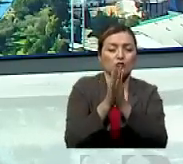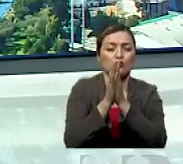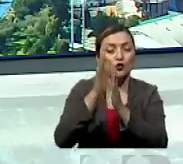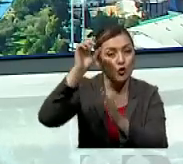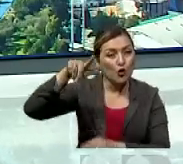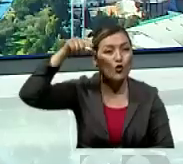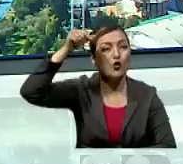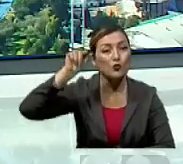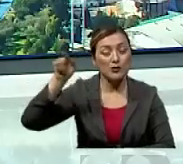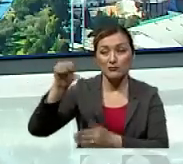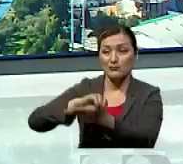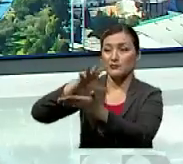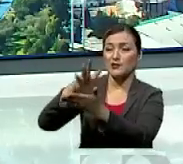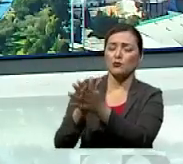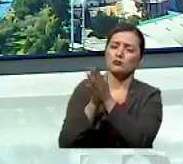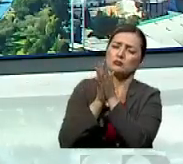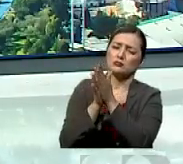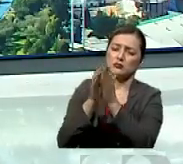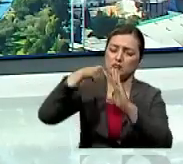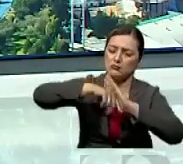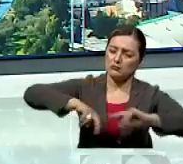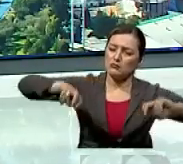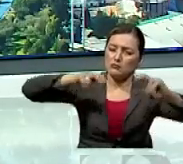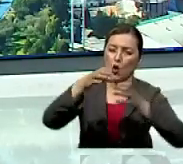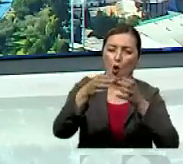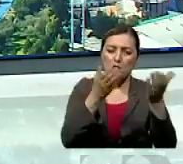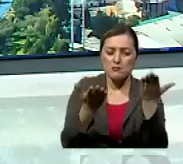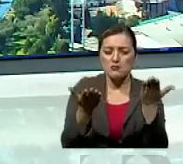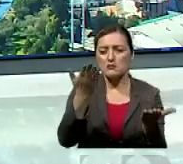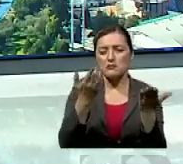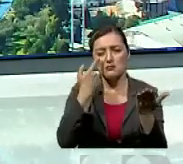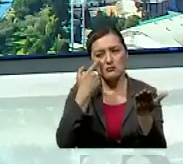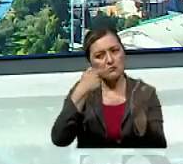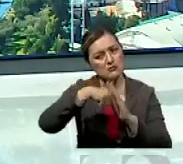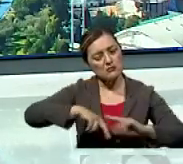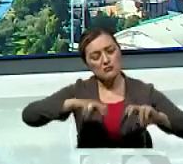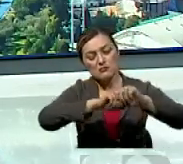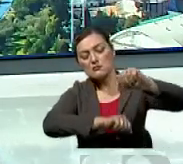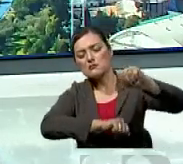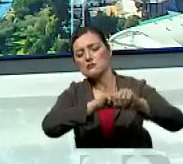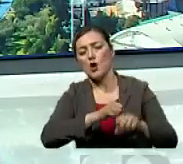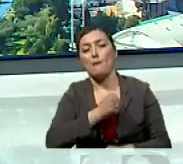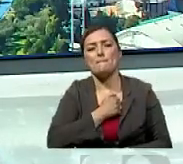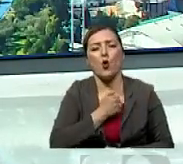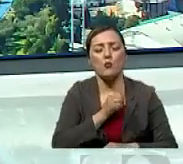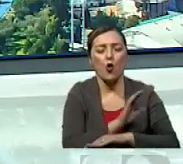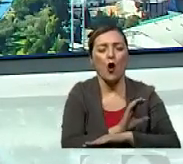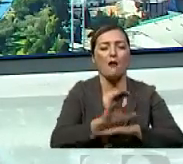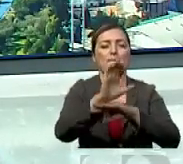al gobierno y a la Asamblea una auditoría sobre la venta de esta área categorizada como patrimonio forestal del